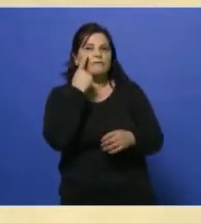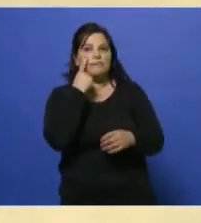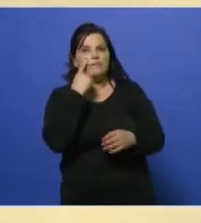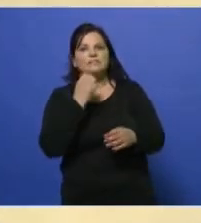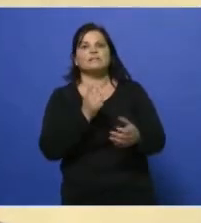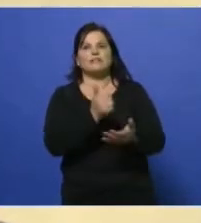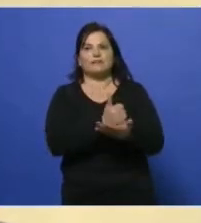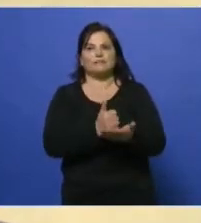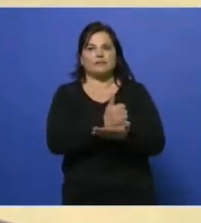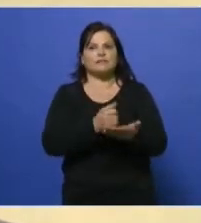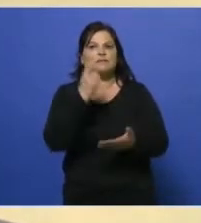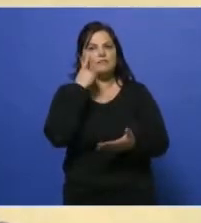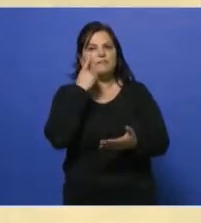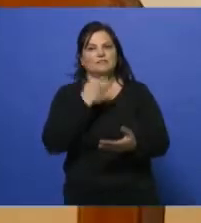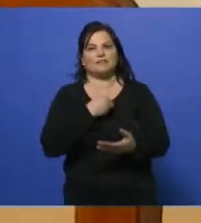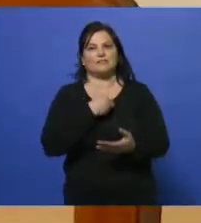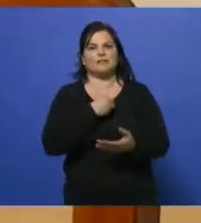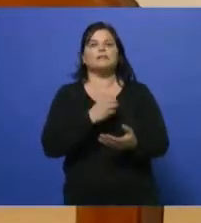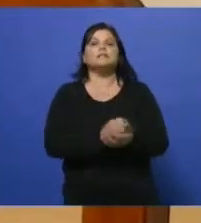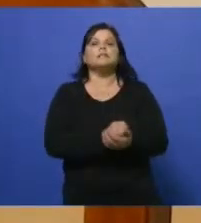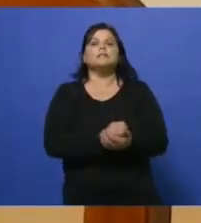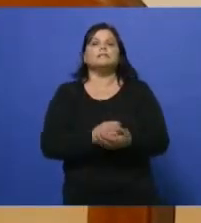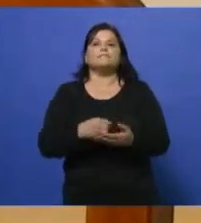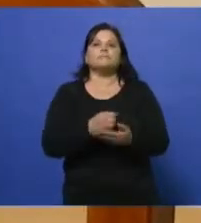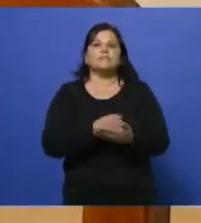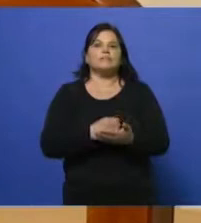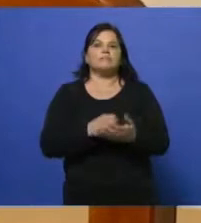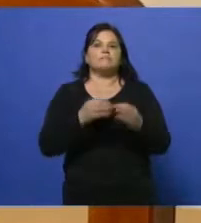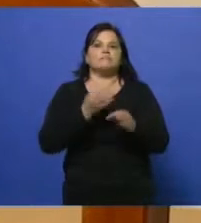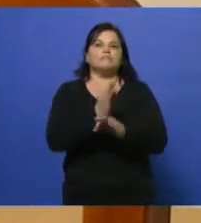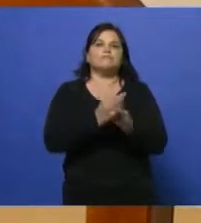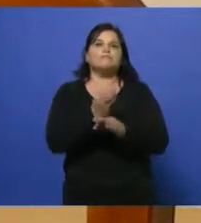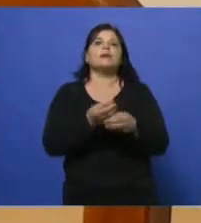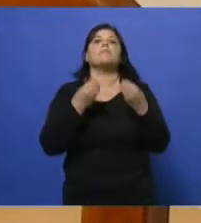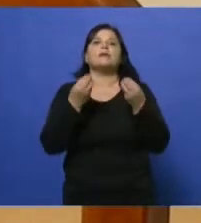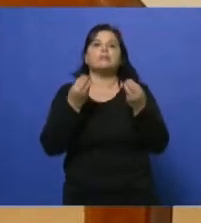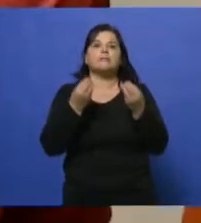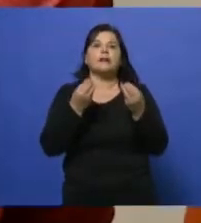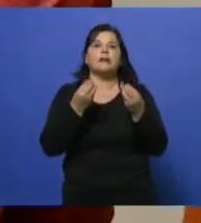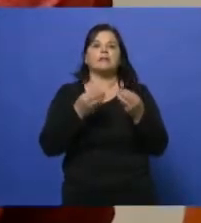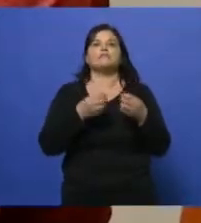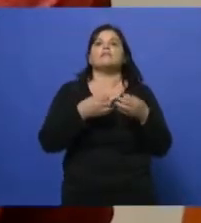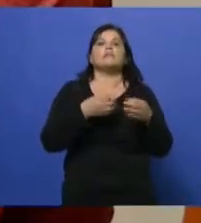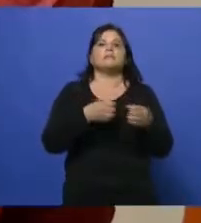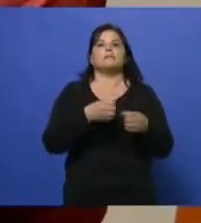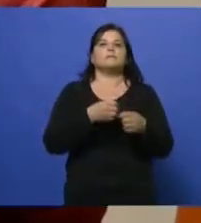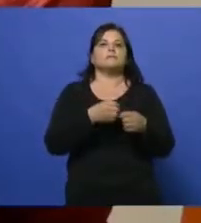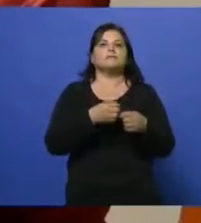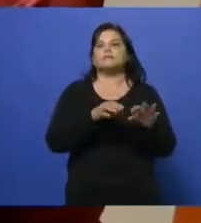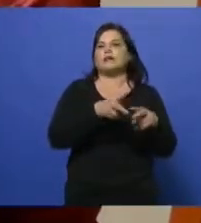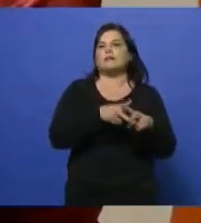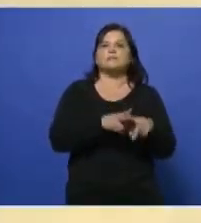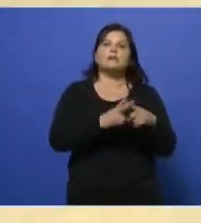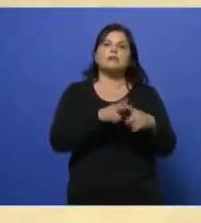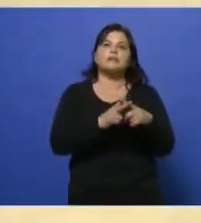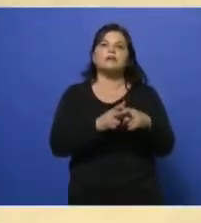con académicos, docentes de nuestra casa que van a dictar talleres u ofrecer algún tipo de alternativa, sino también